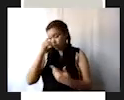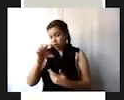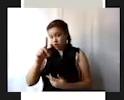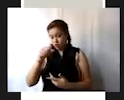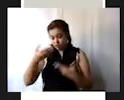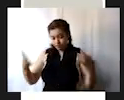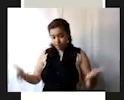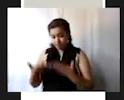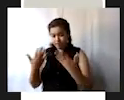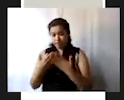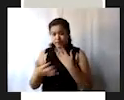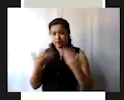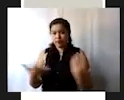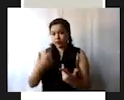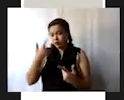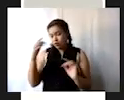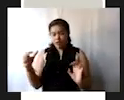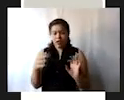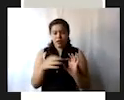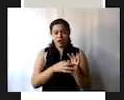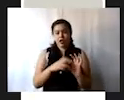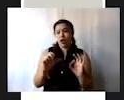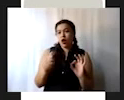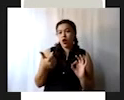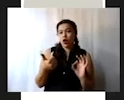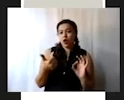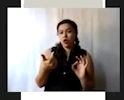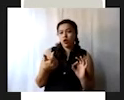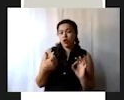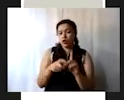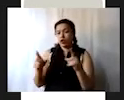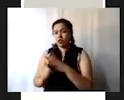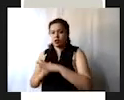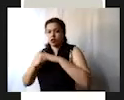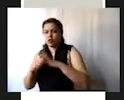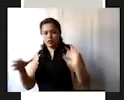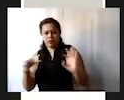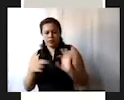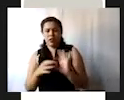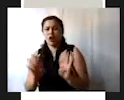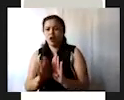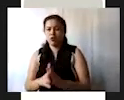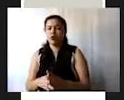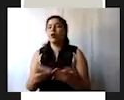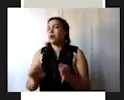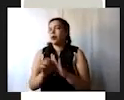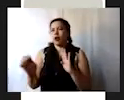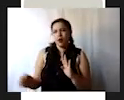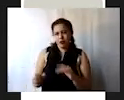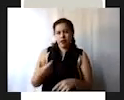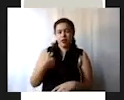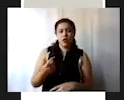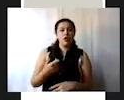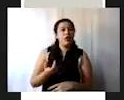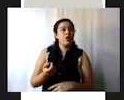ODS se relaciona con otras dimensiones del desarrollo sostenible? Que son, por ejemplo, y pongo otra vez, si estoy trabajando sobre